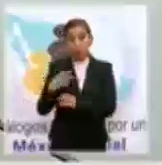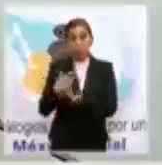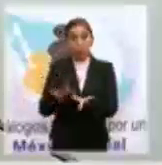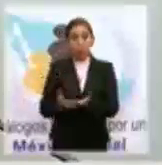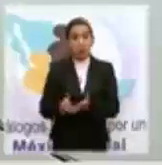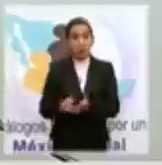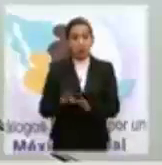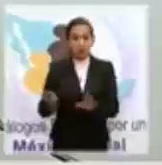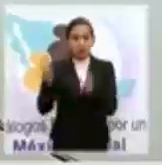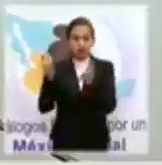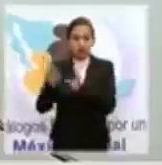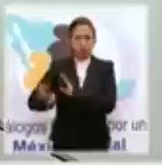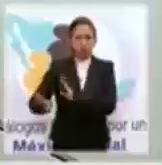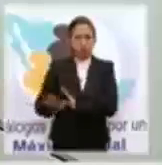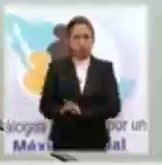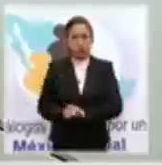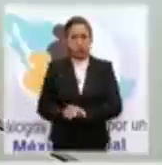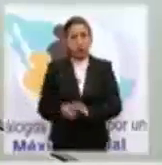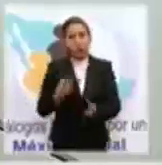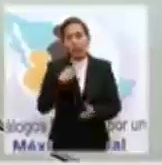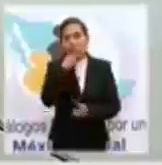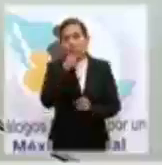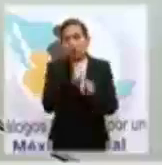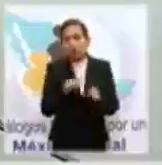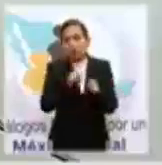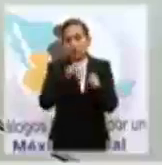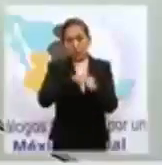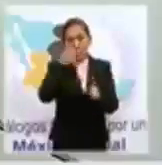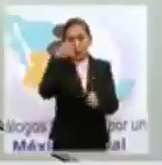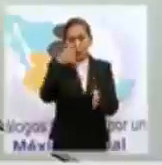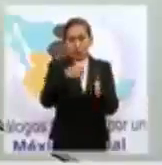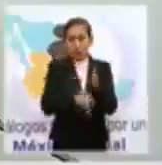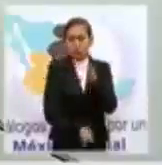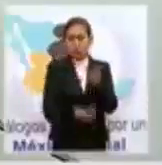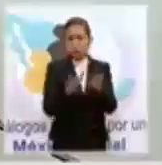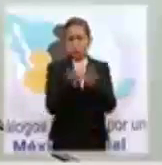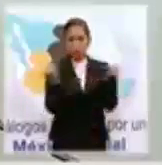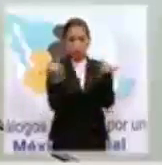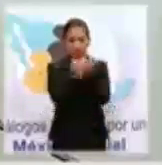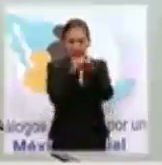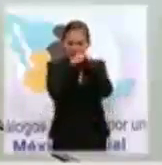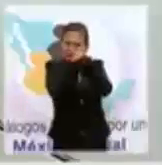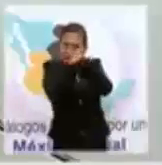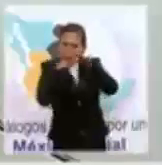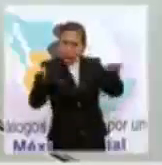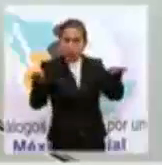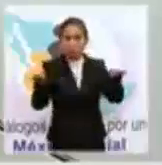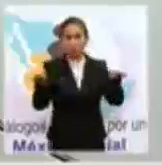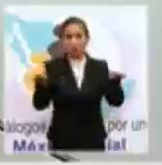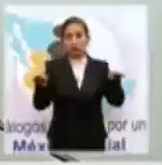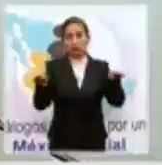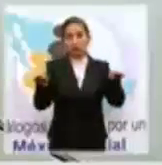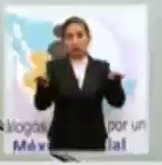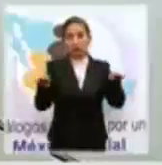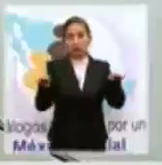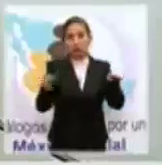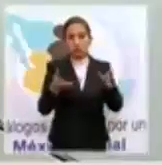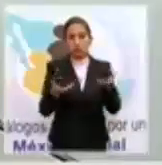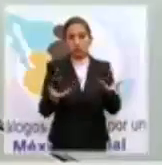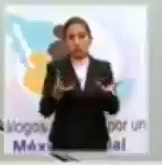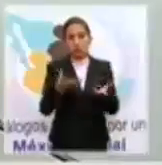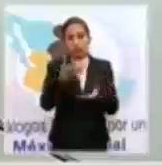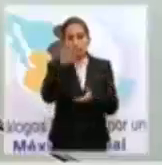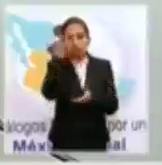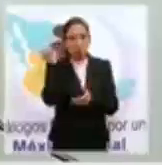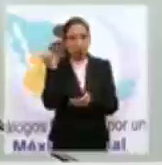meritocráticos y generaron sociedades profundamente igualitarias. Acabo de estar hace unos días, bueno,